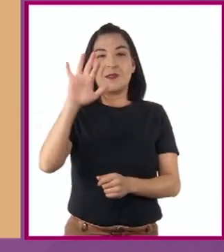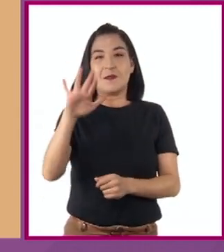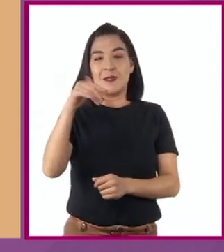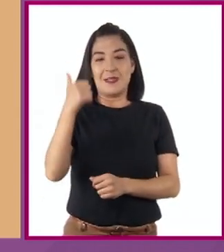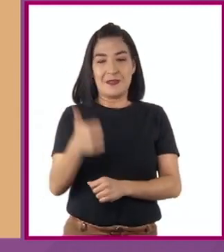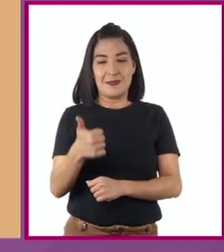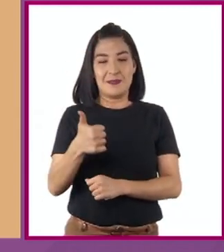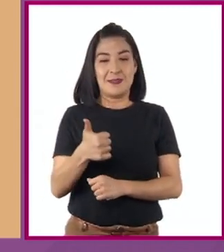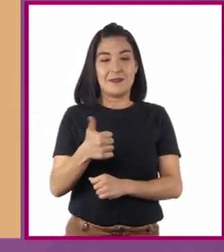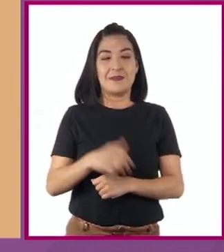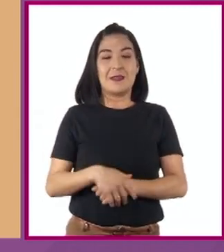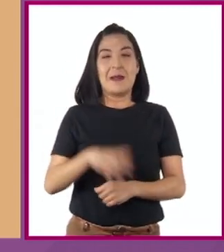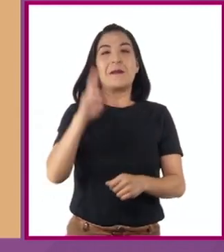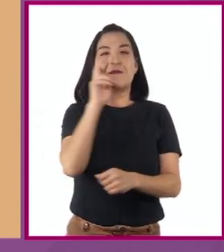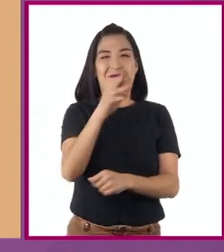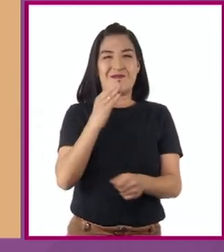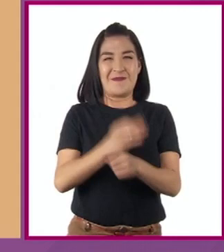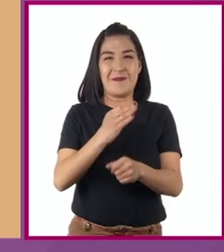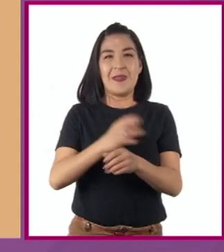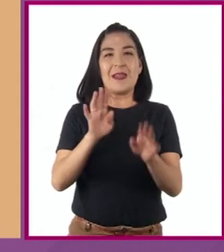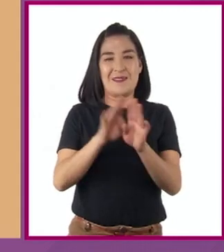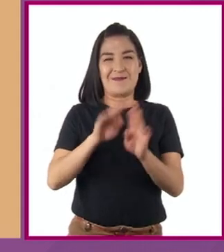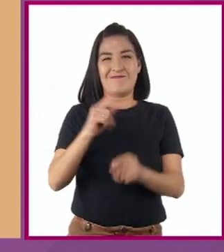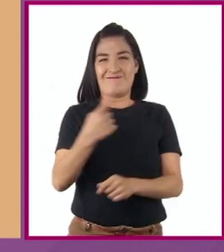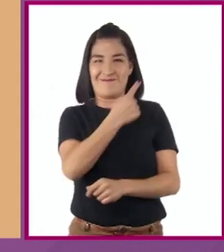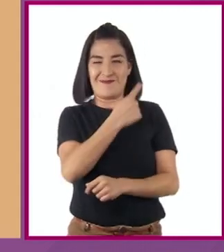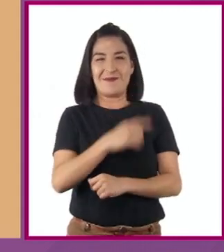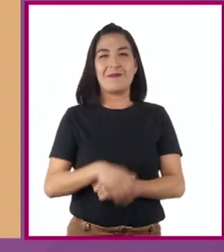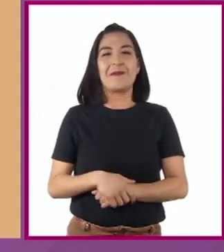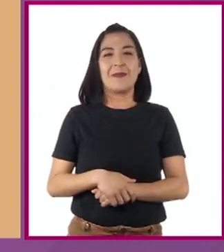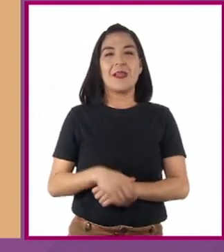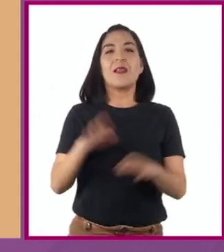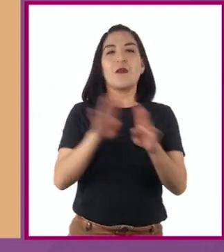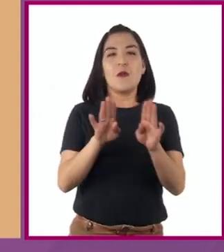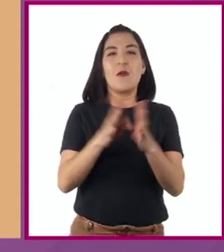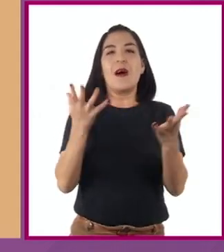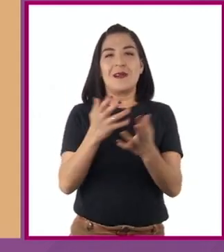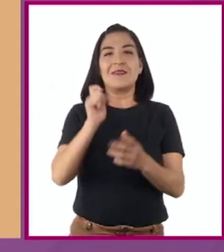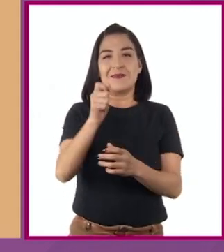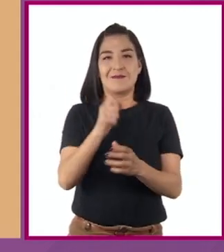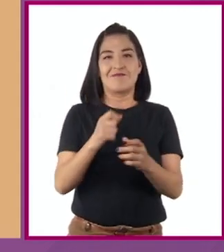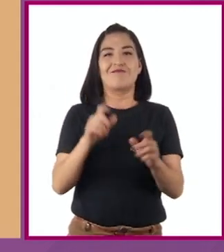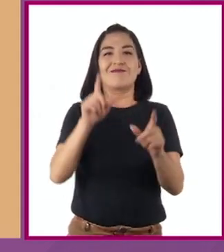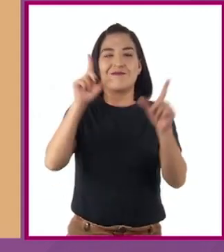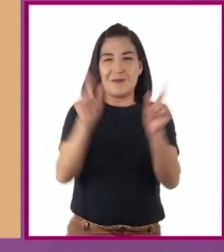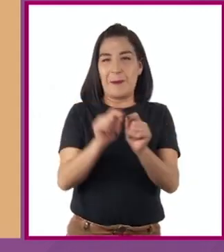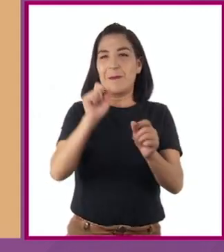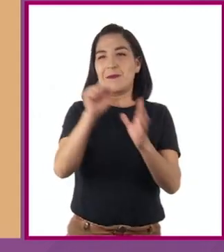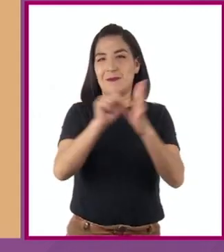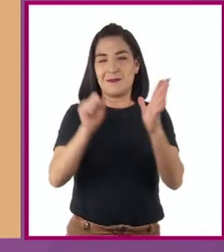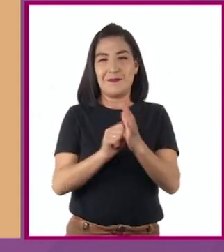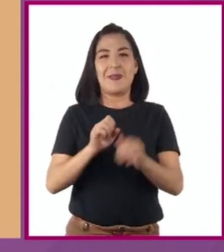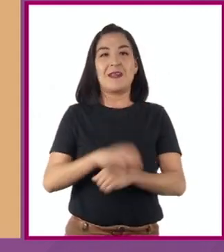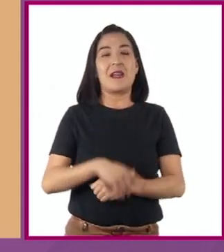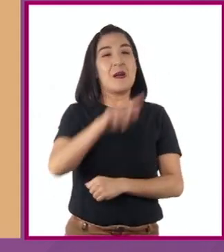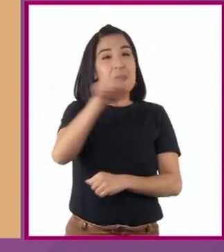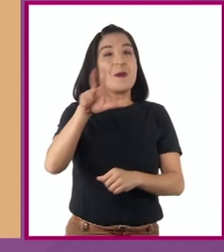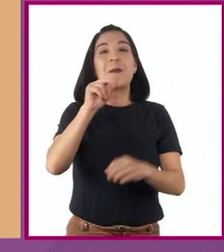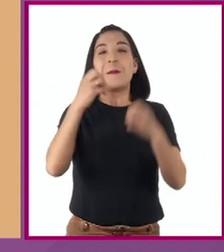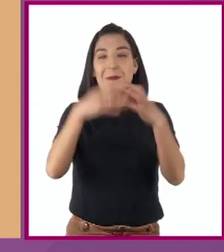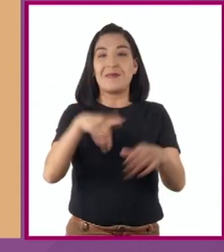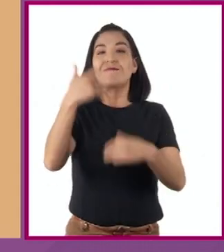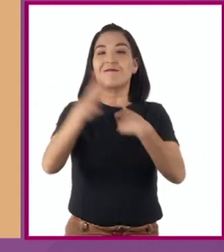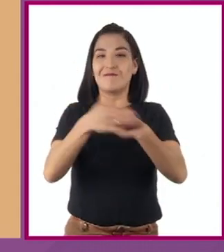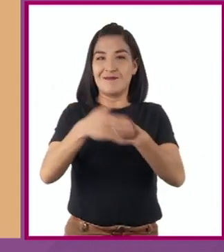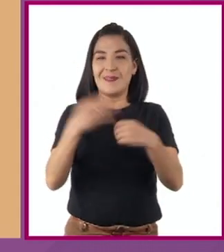29.256, como podemos ver en la pantalla al comprobar las soluciones del sistema. No se pierdan la siguiente